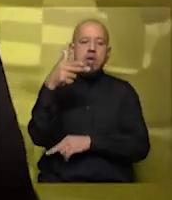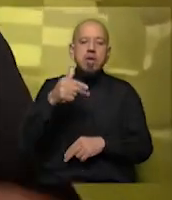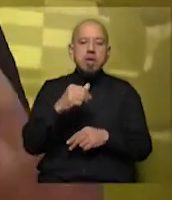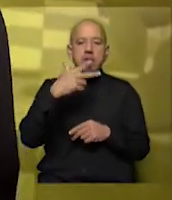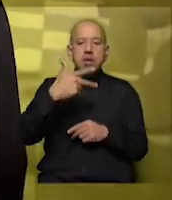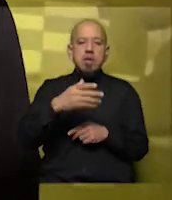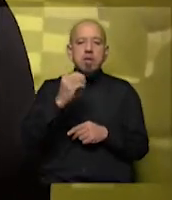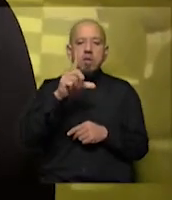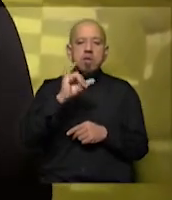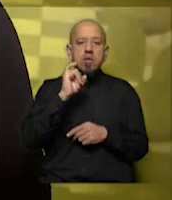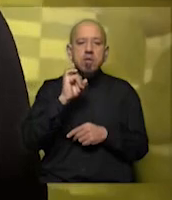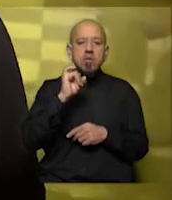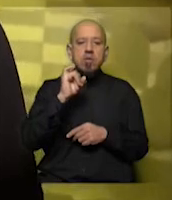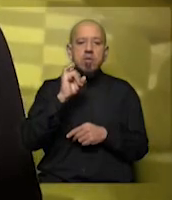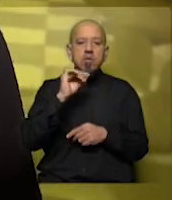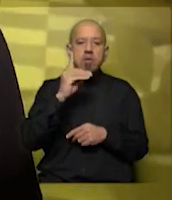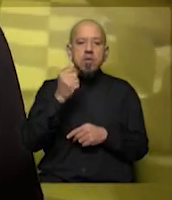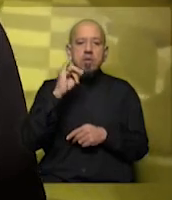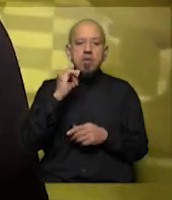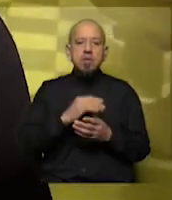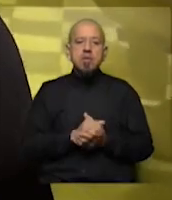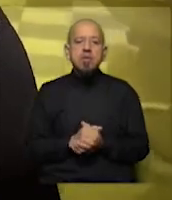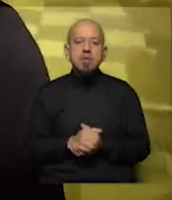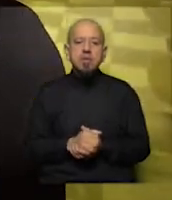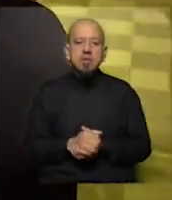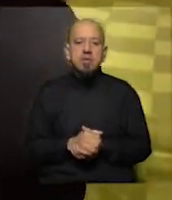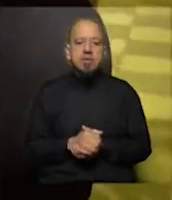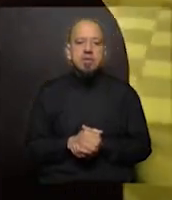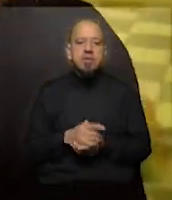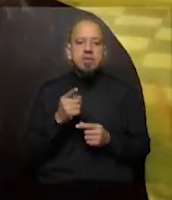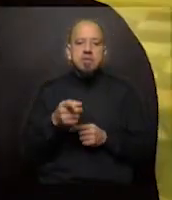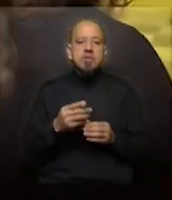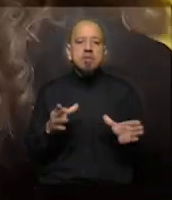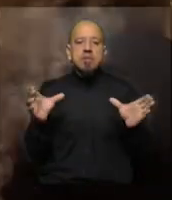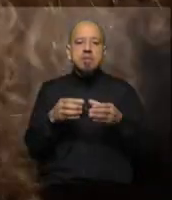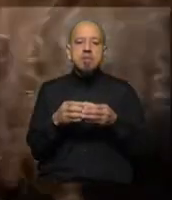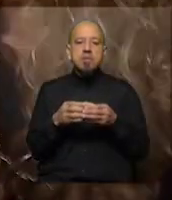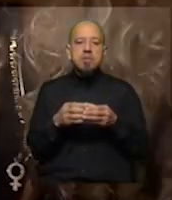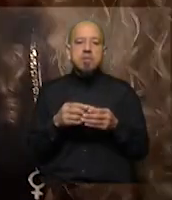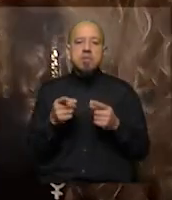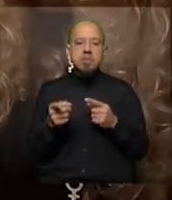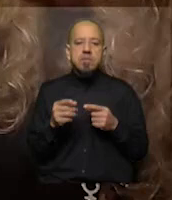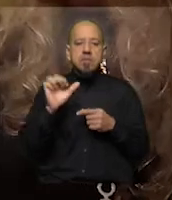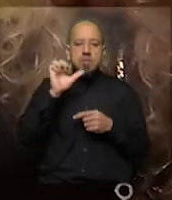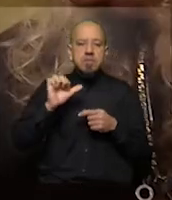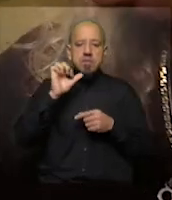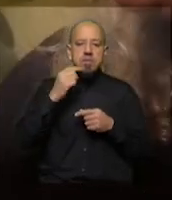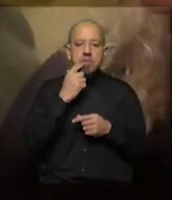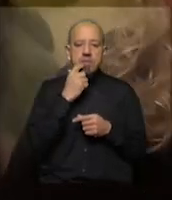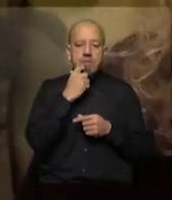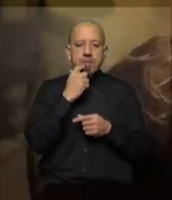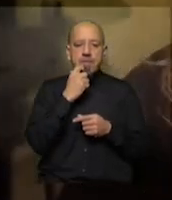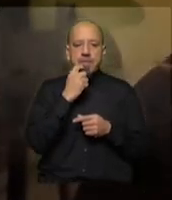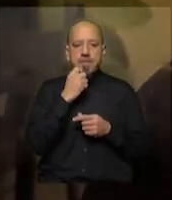que son los que nos están patrocinando la fiesta. Buenísimo, que además pertenecen a la Cámara también. Exactamente, son todas empresas de la Cámara. Así que bueno,